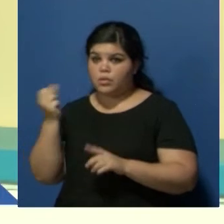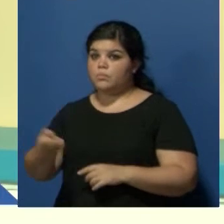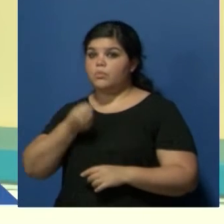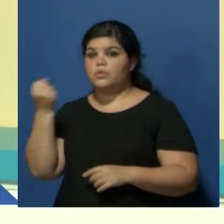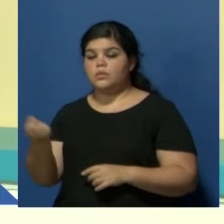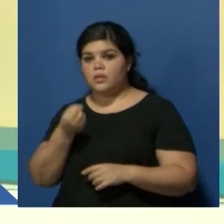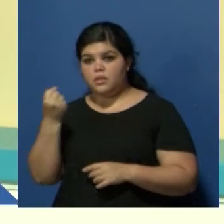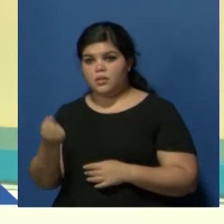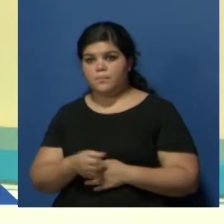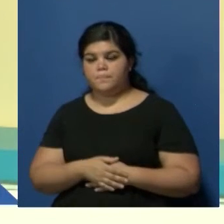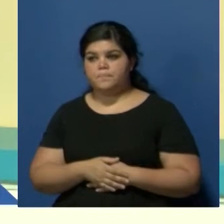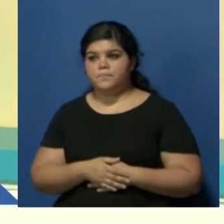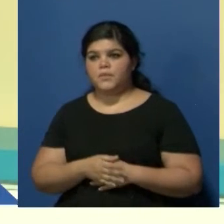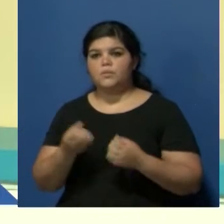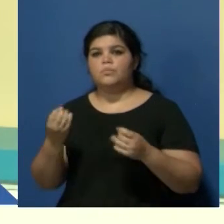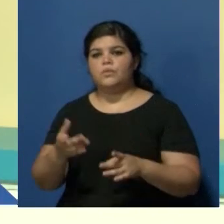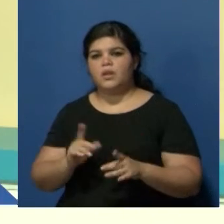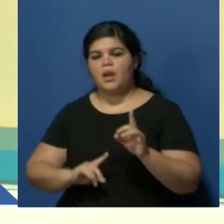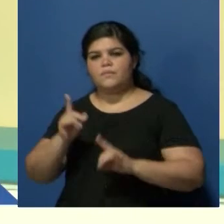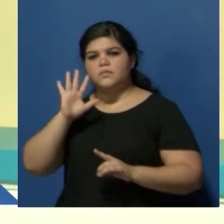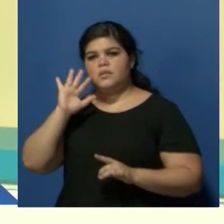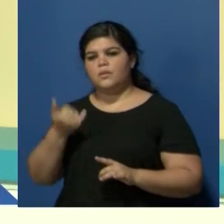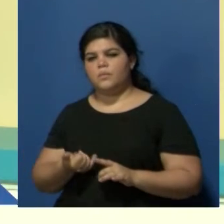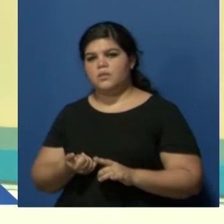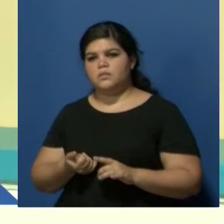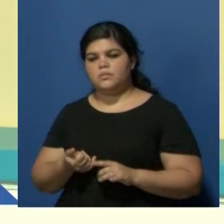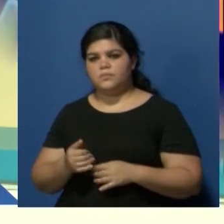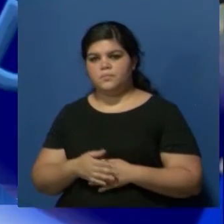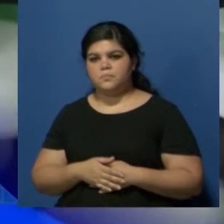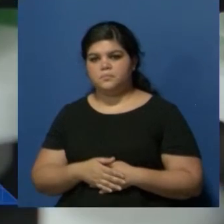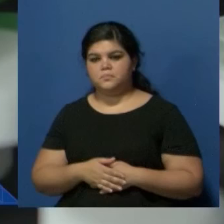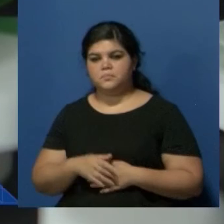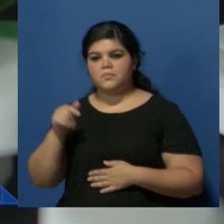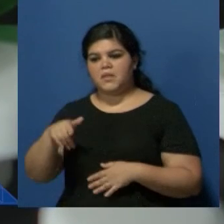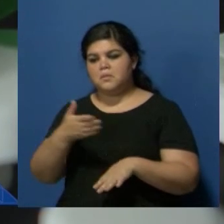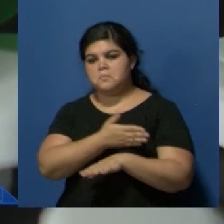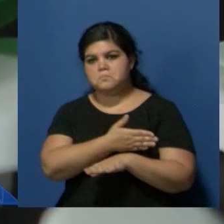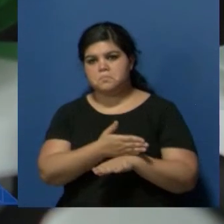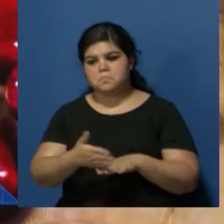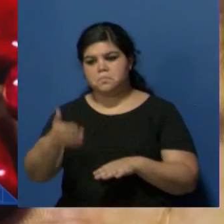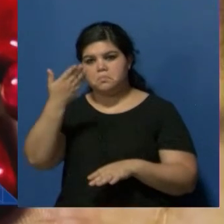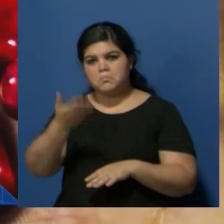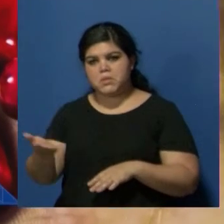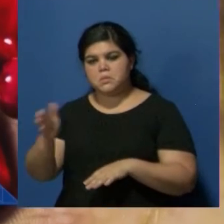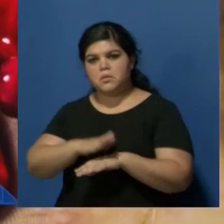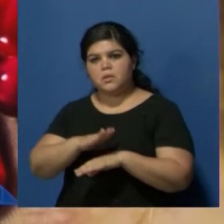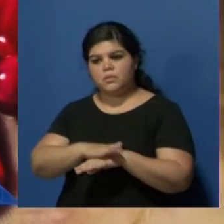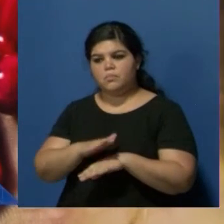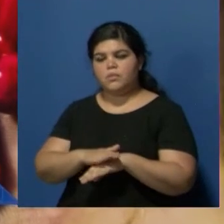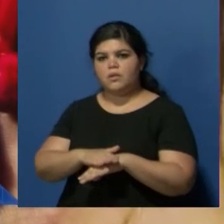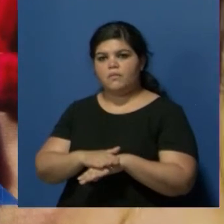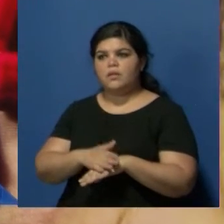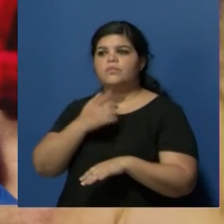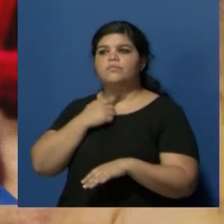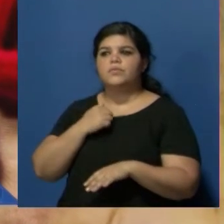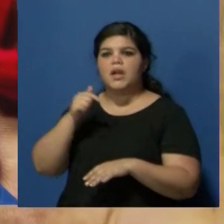bien importante. ¿Por qué? Porque algo que uno nota en la clínica, sobre todo, es que a lo largo del tiempo las personas que se van comprometiendo más con algún consumo van